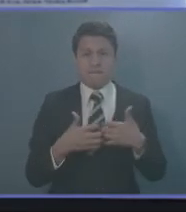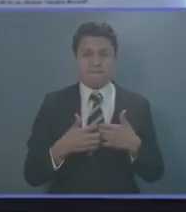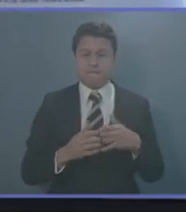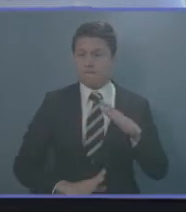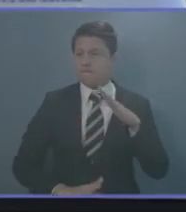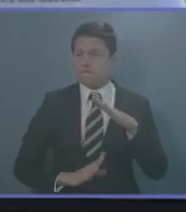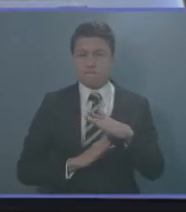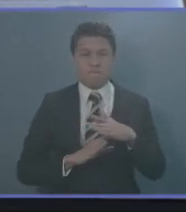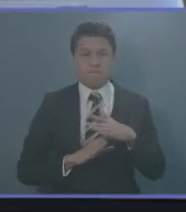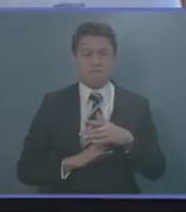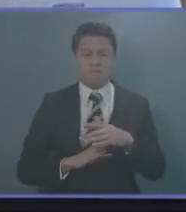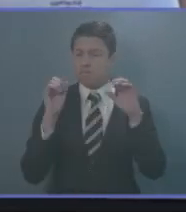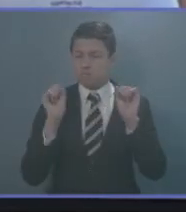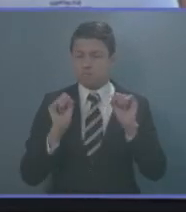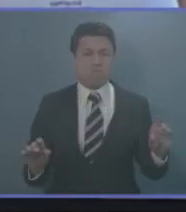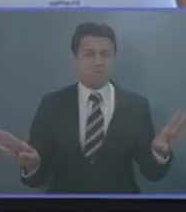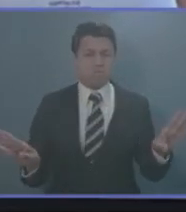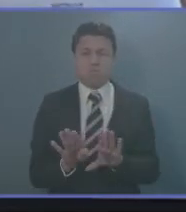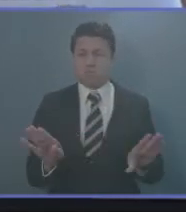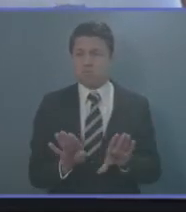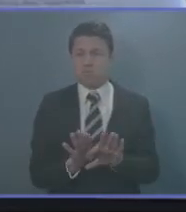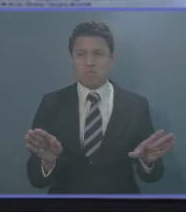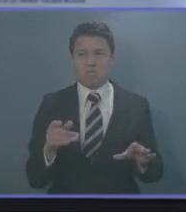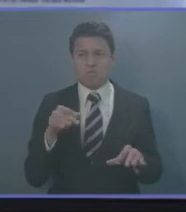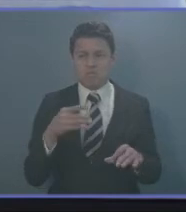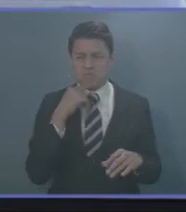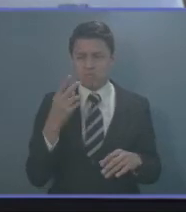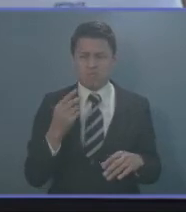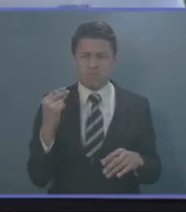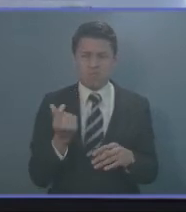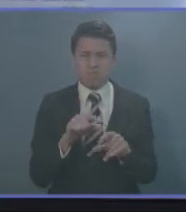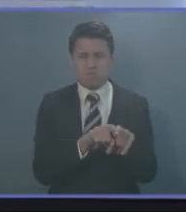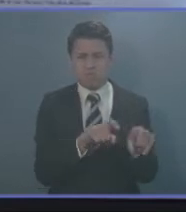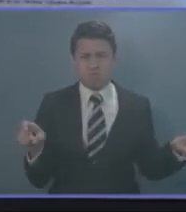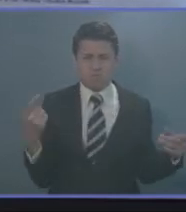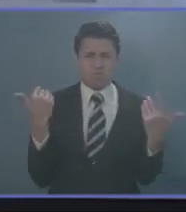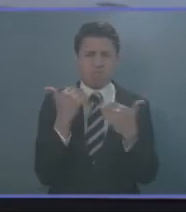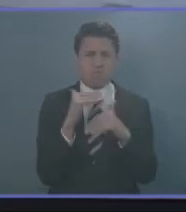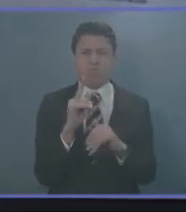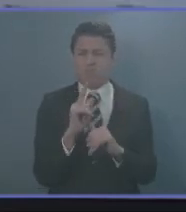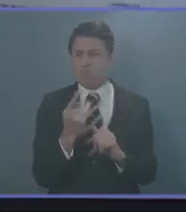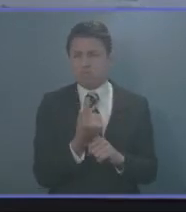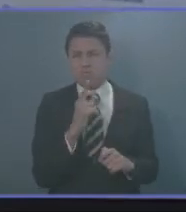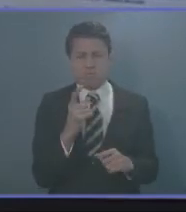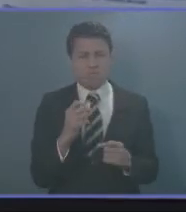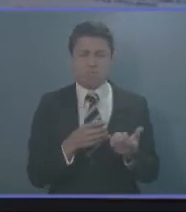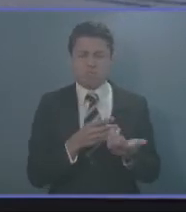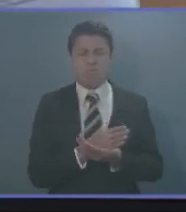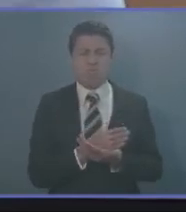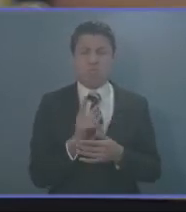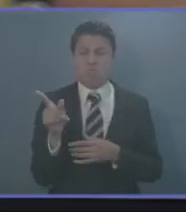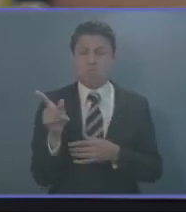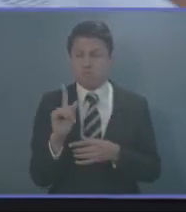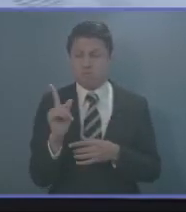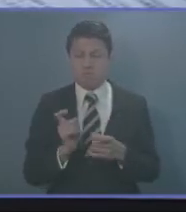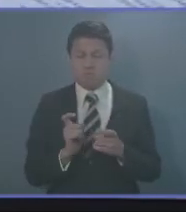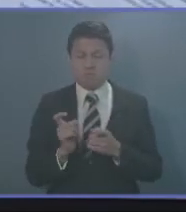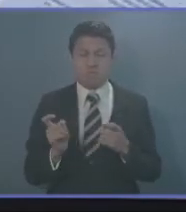establecimiento, la que será levantada inmediatamente que acceda a permitir el control.